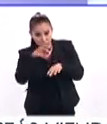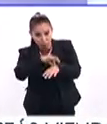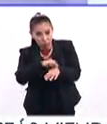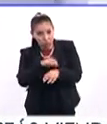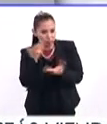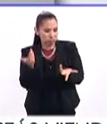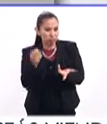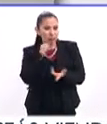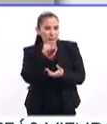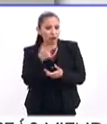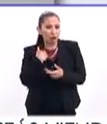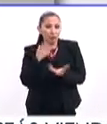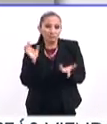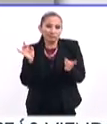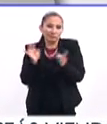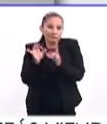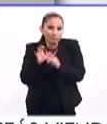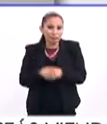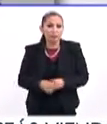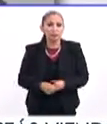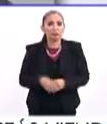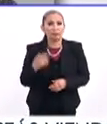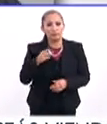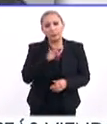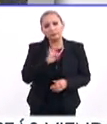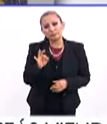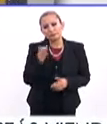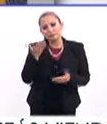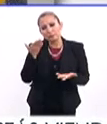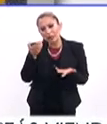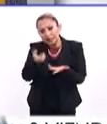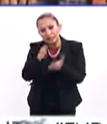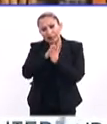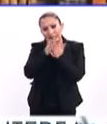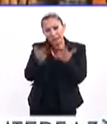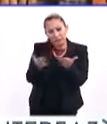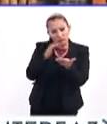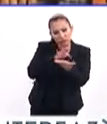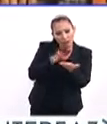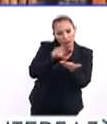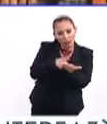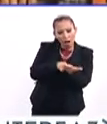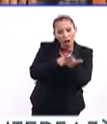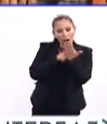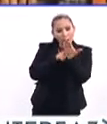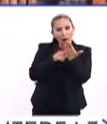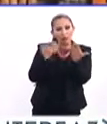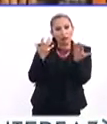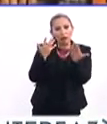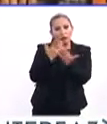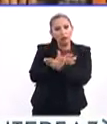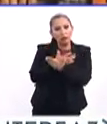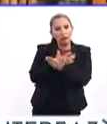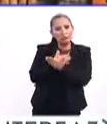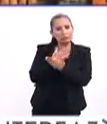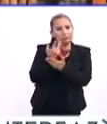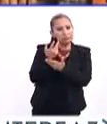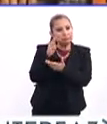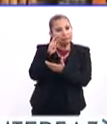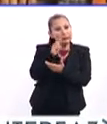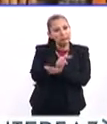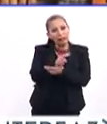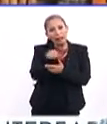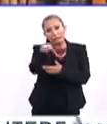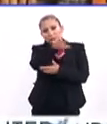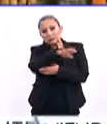pues también tenemos nuestras circunstancias, pero sí podemos acercarnos a este tipo de libros que realmente nos aterrizan muy bien esta